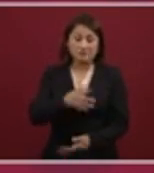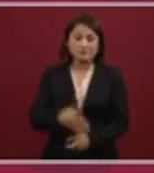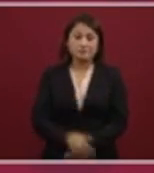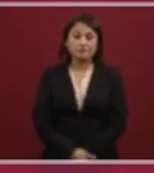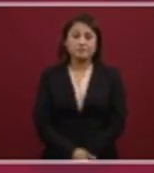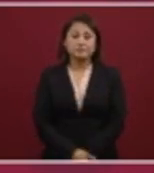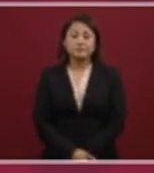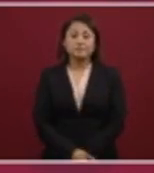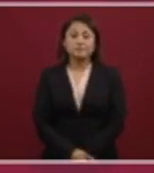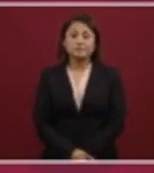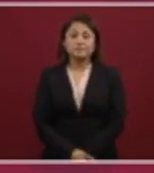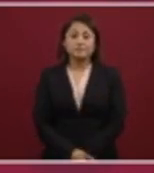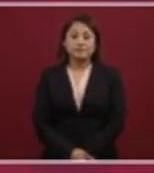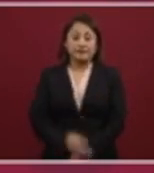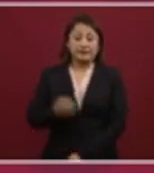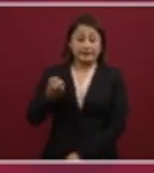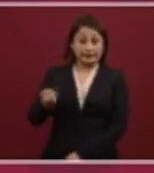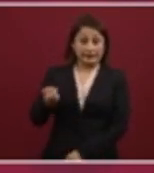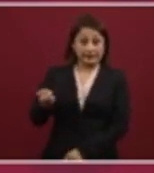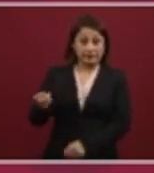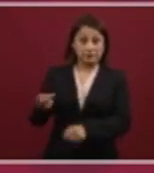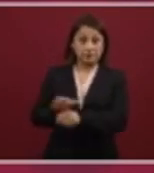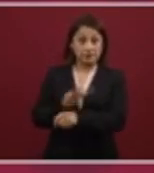Entonces eso ya no.